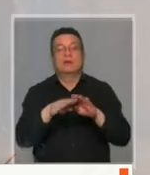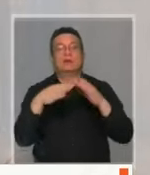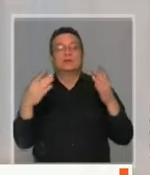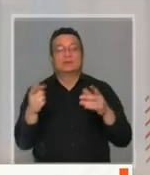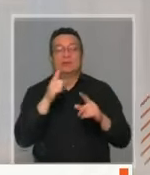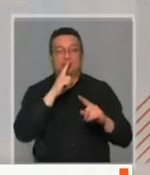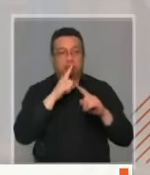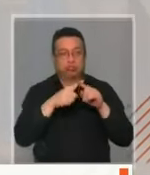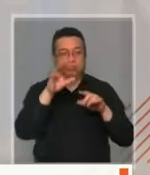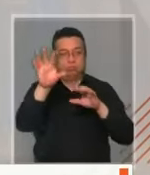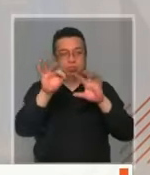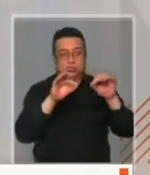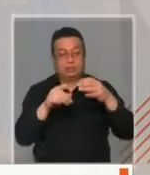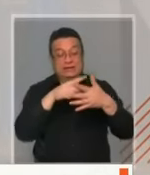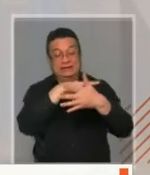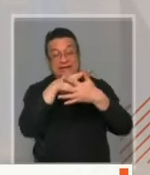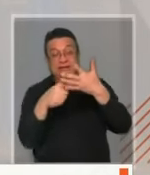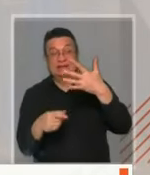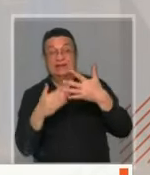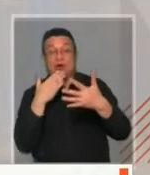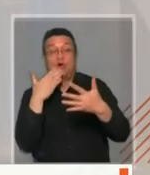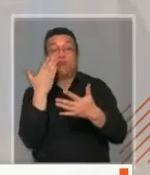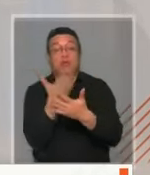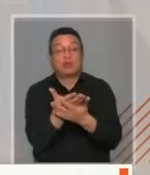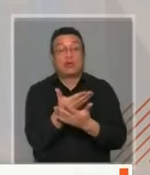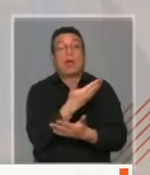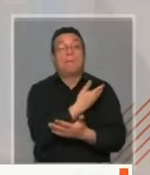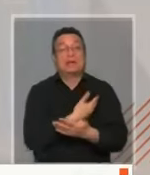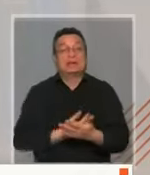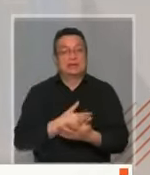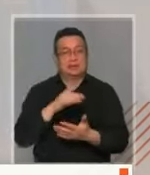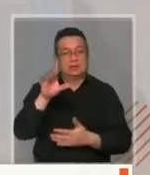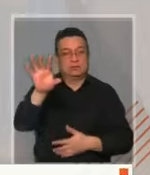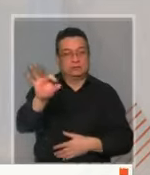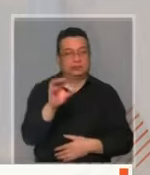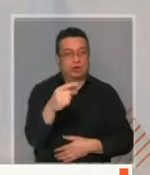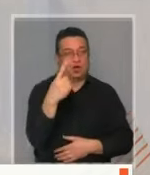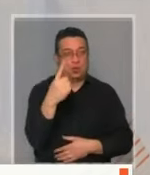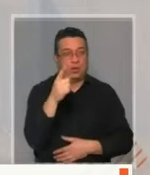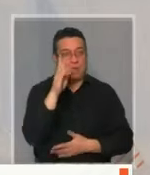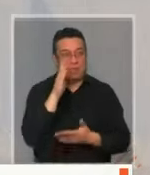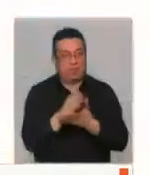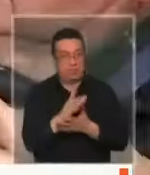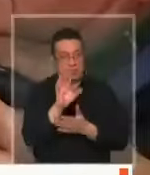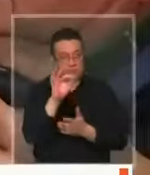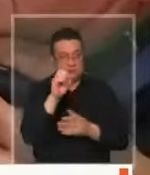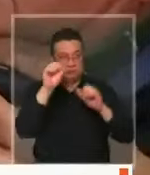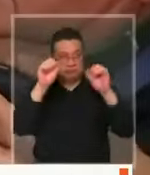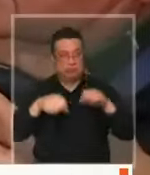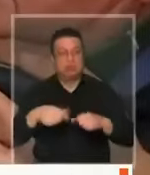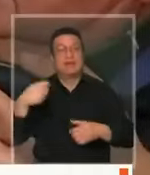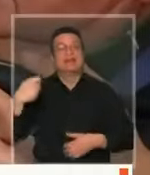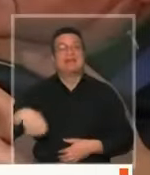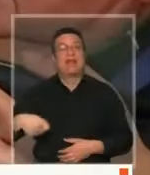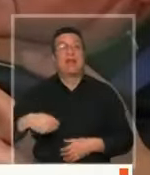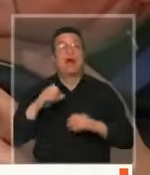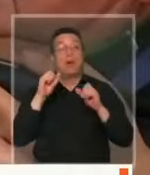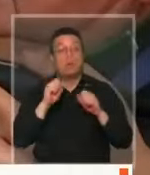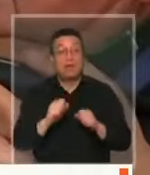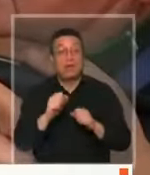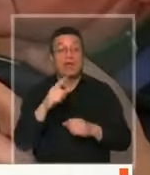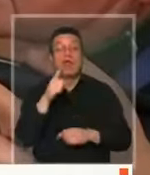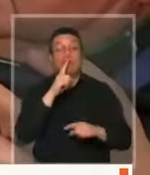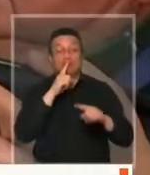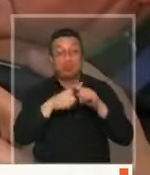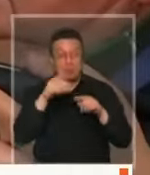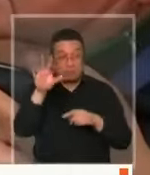nombramiento, que de una quina propuesta, el presidente elige un candidato que debe ser ratificado por el Senado. O sea, nosotros podemos generar el sistema de nombramiento